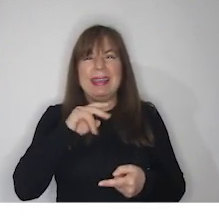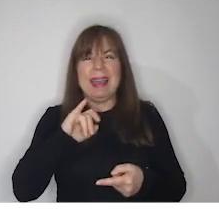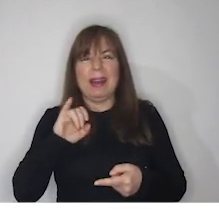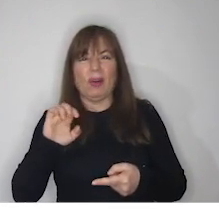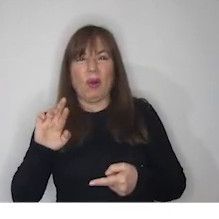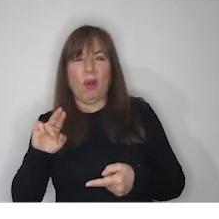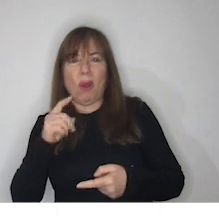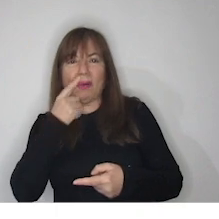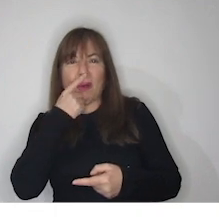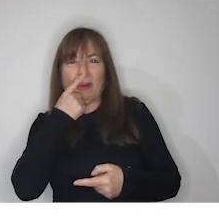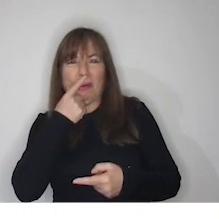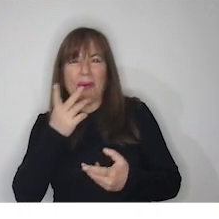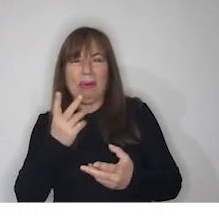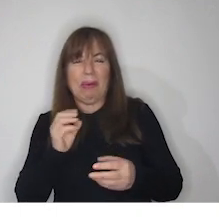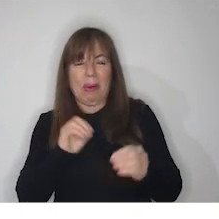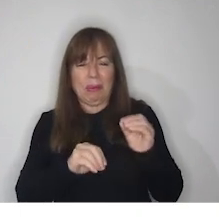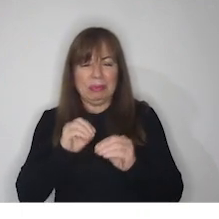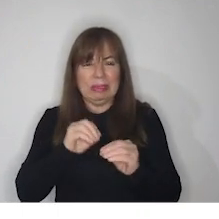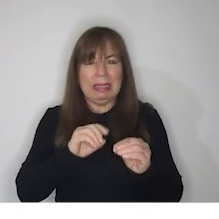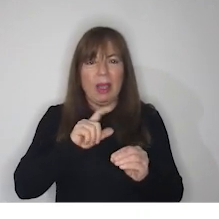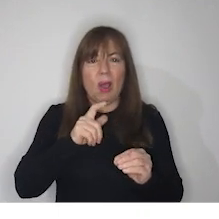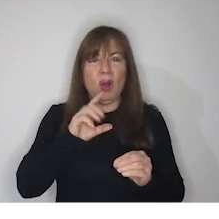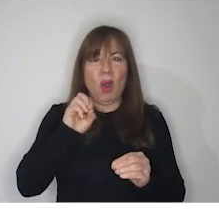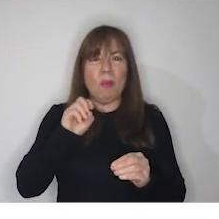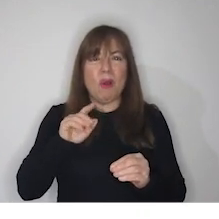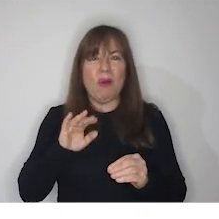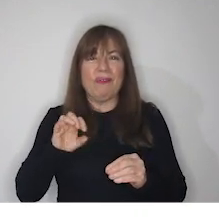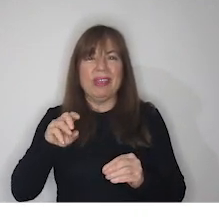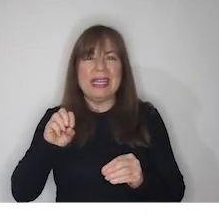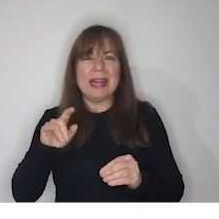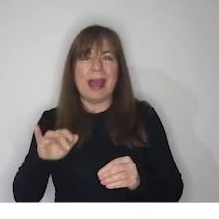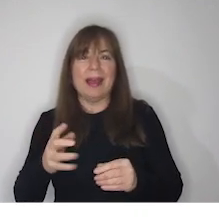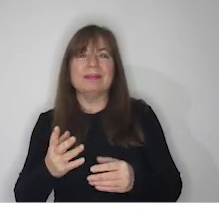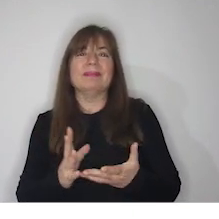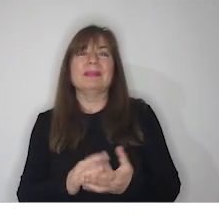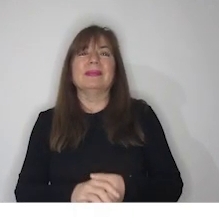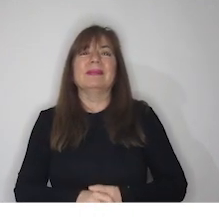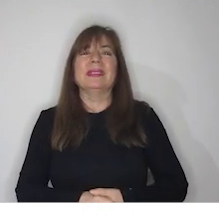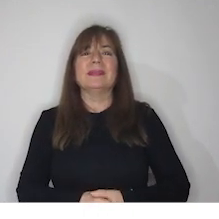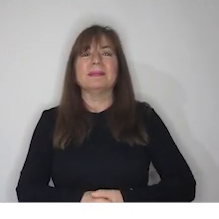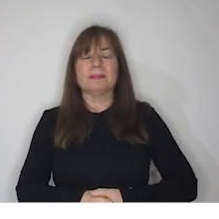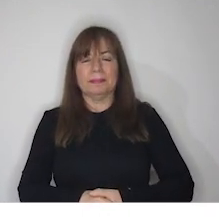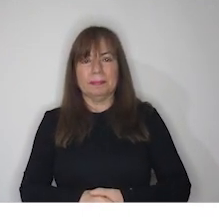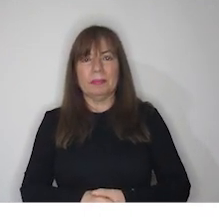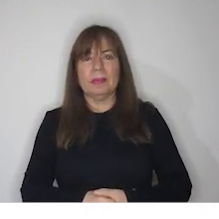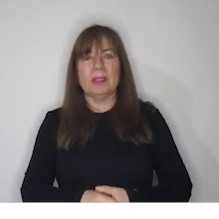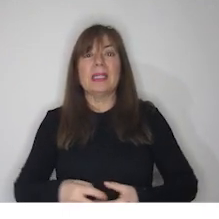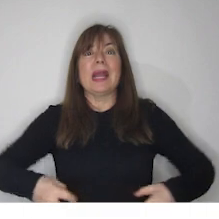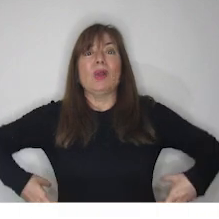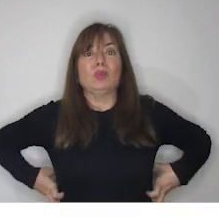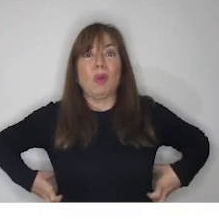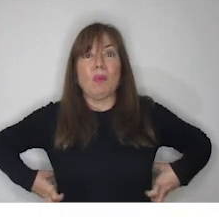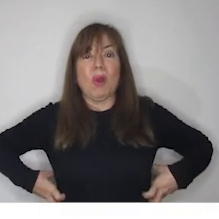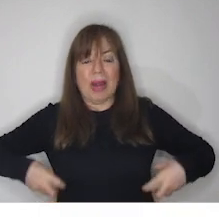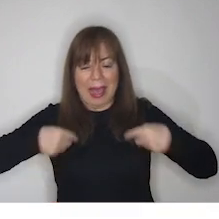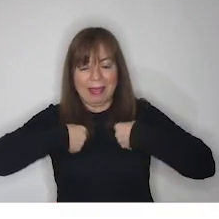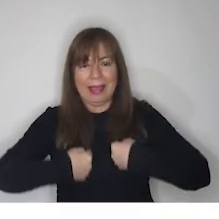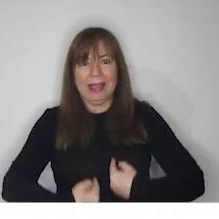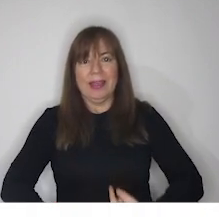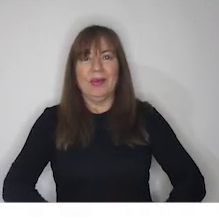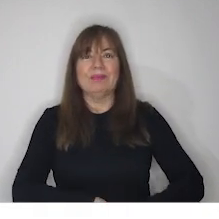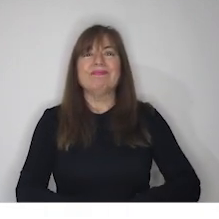es proteína del interior de los glóbulos rojos que transporta oxígeno desde los pulmones a los tejidos y órganos del cuerpo,